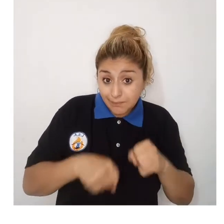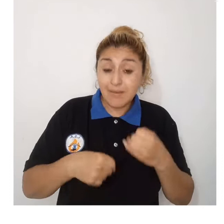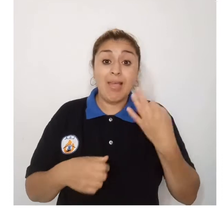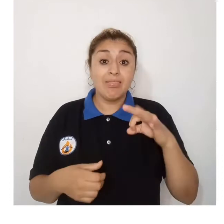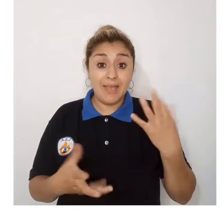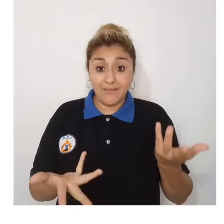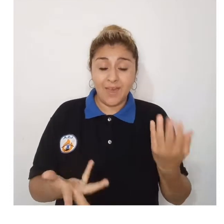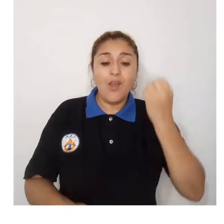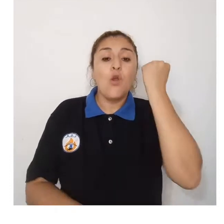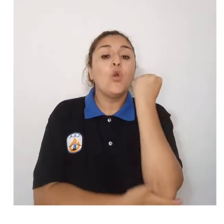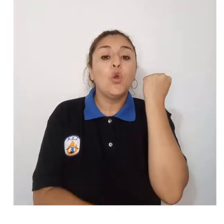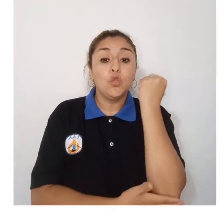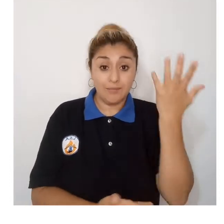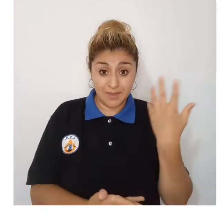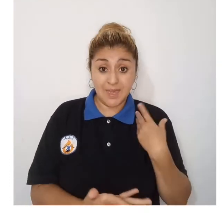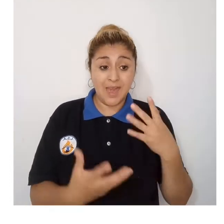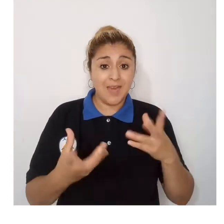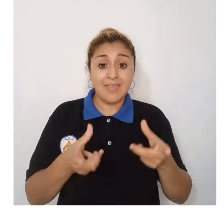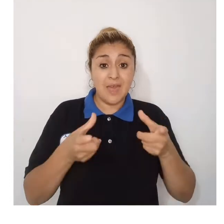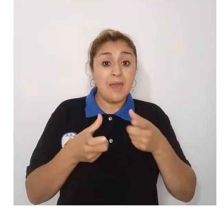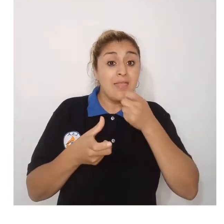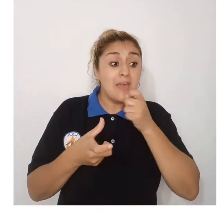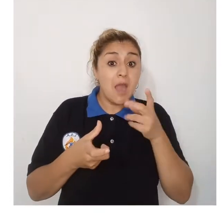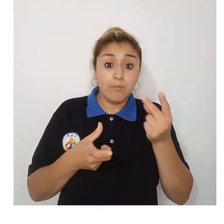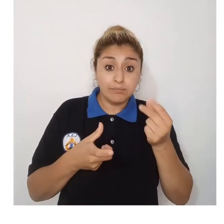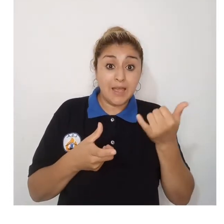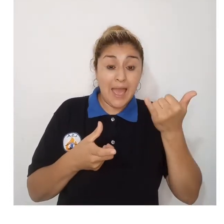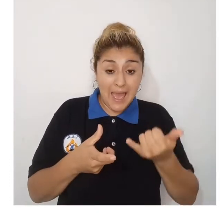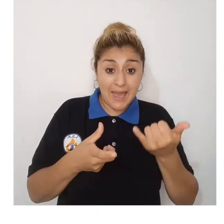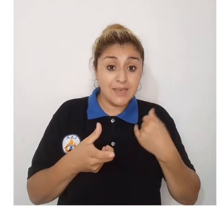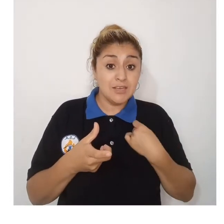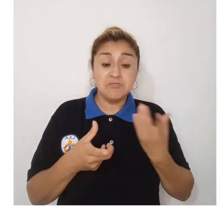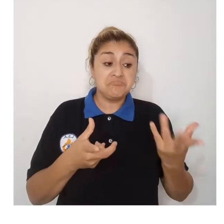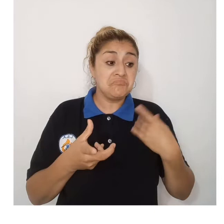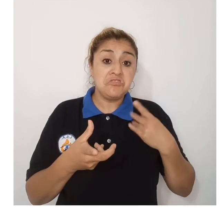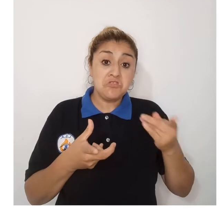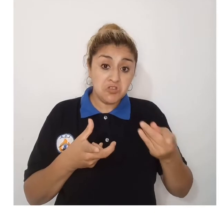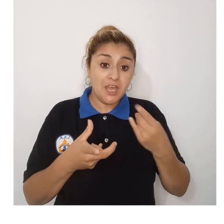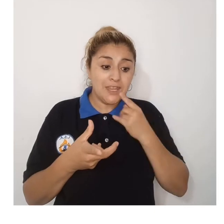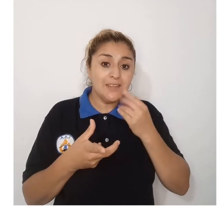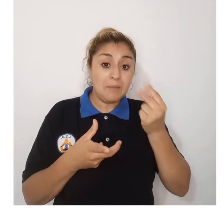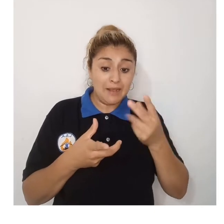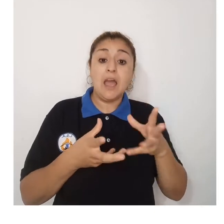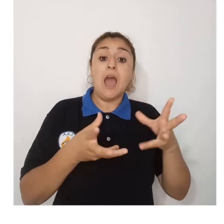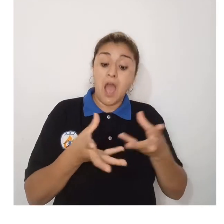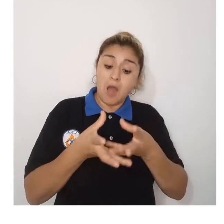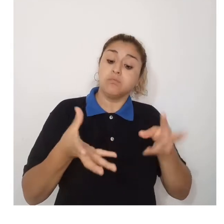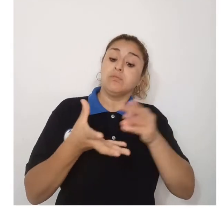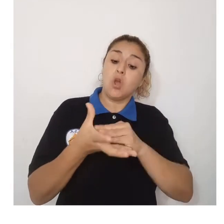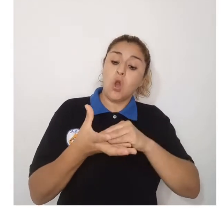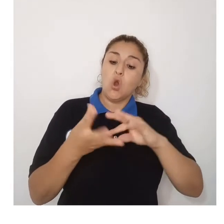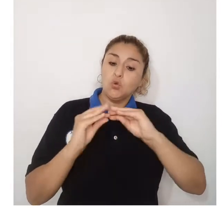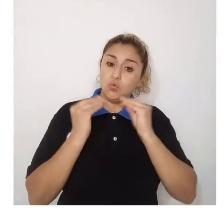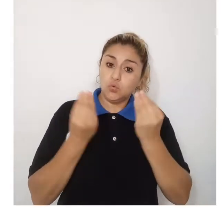económicamente guardar y resguardar y cuando haya llegado dice pablo a quienes hubieran designado